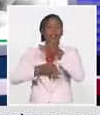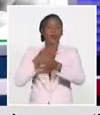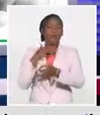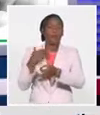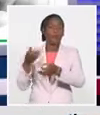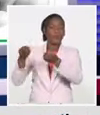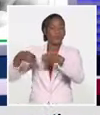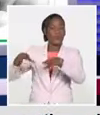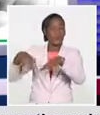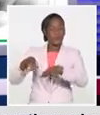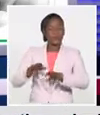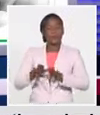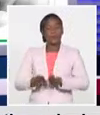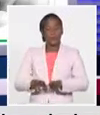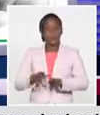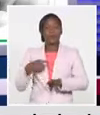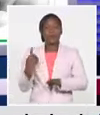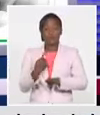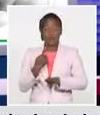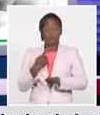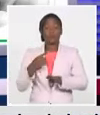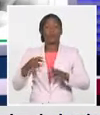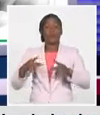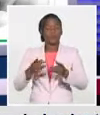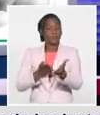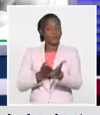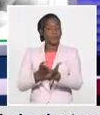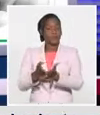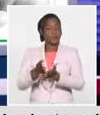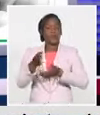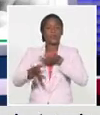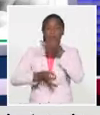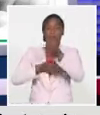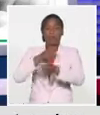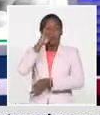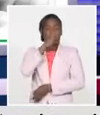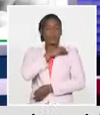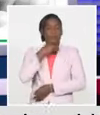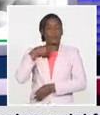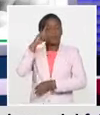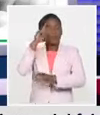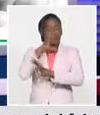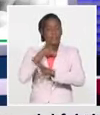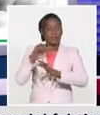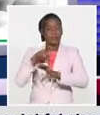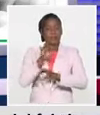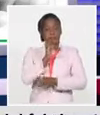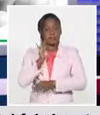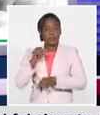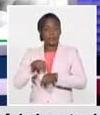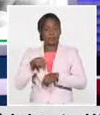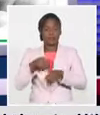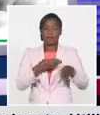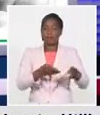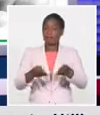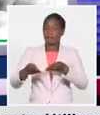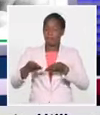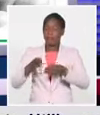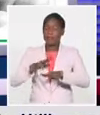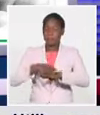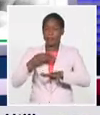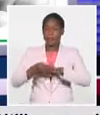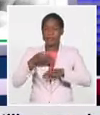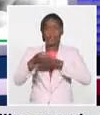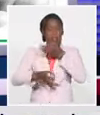y luego regresamos para la conversación con la doctora en ciencias que tenemos invitada en el estudio en el día de hoy, Miladis